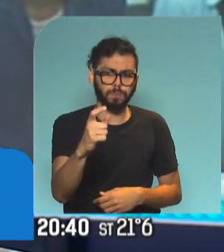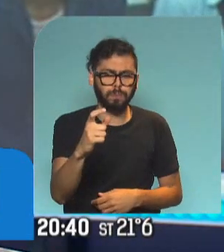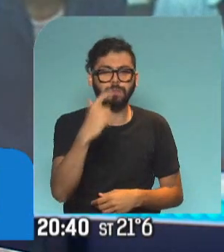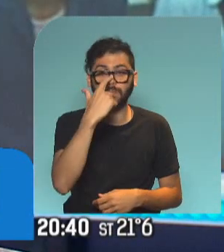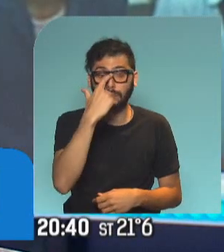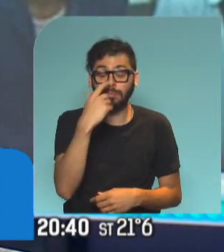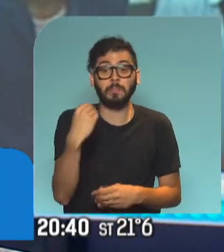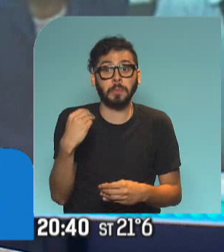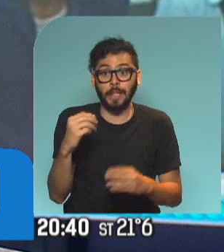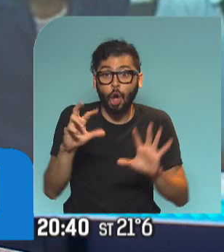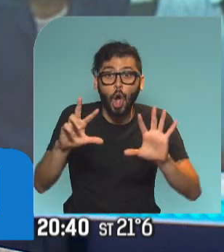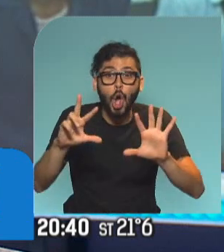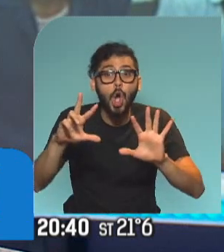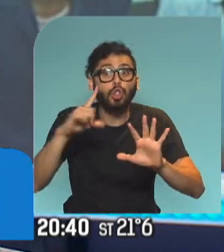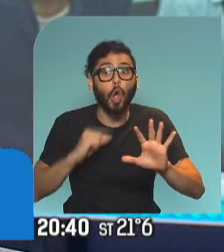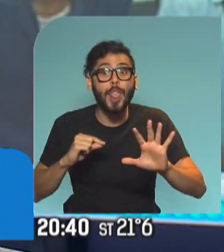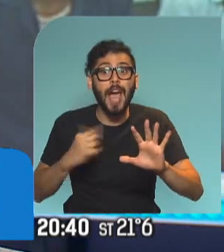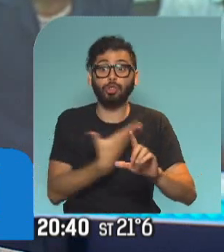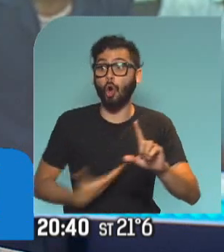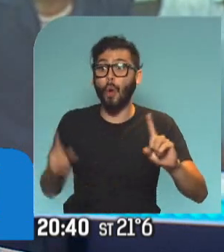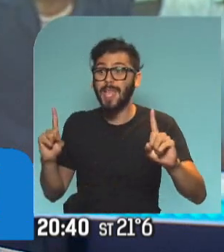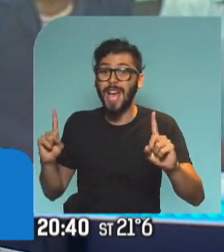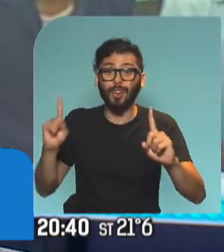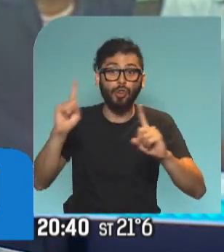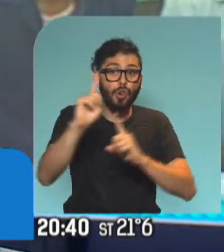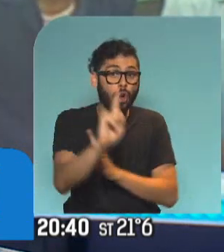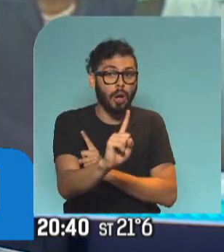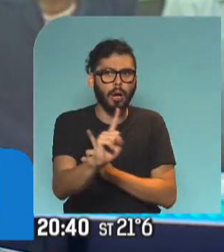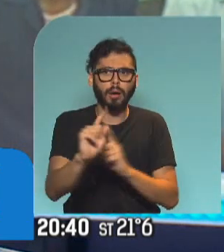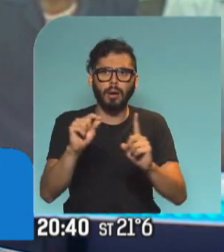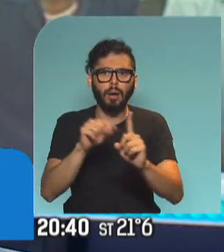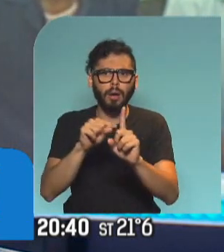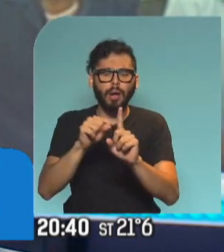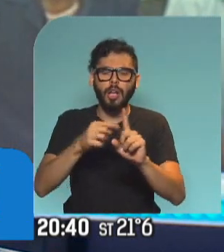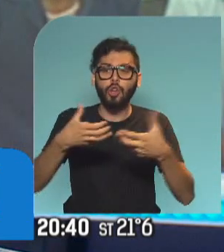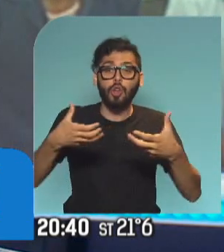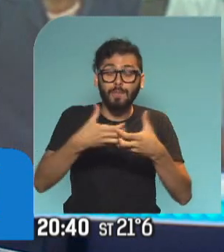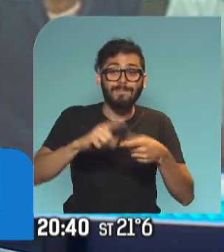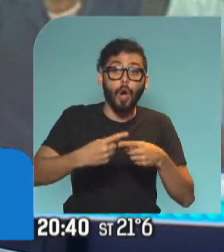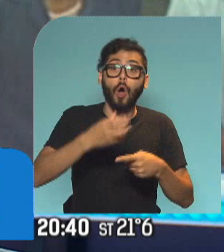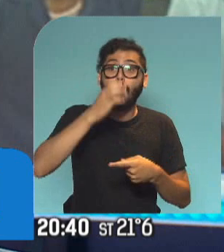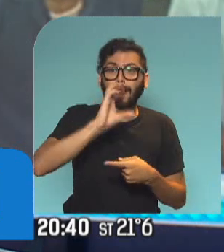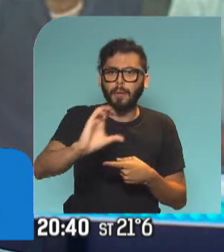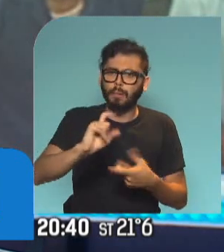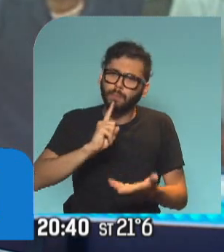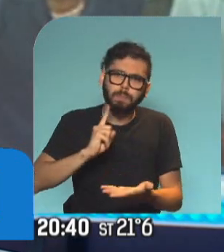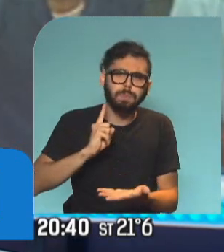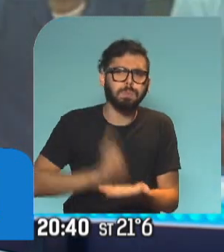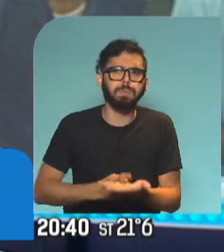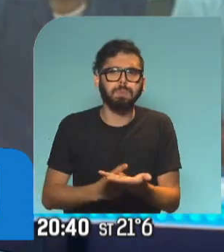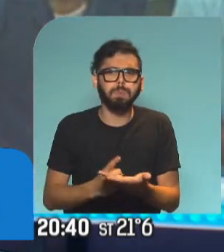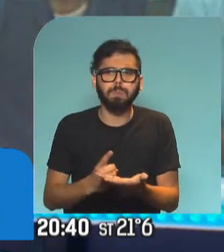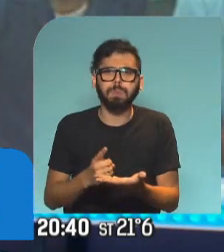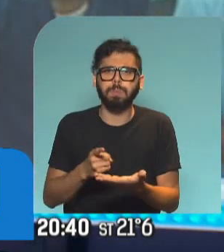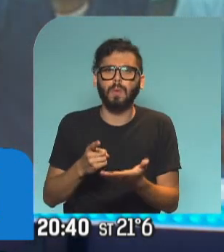a tan solo 8 días de ese cambio de gobierno y por qué el gobierno republicano de Donald Trump está tomando este tipo de